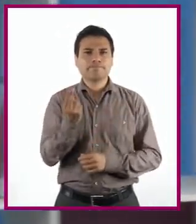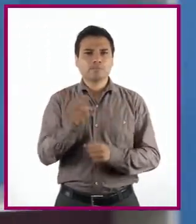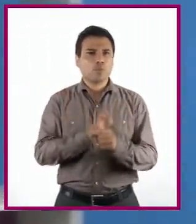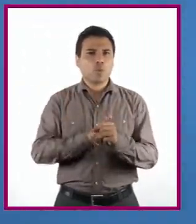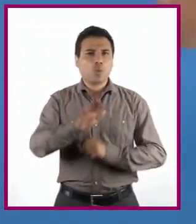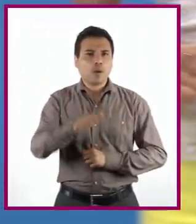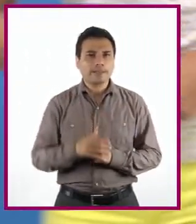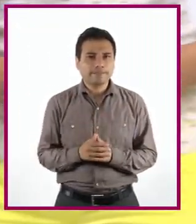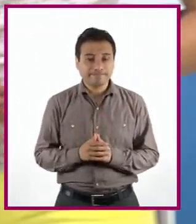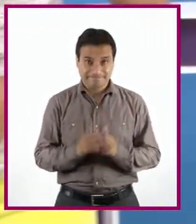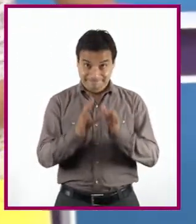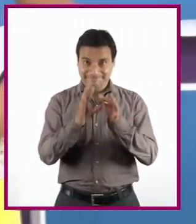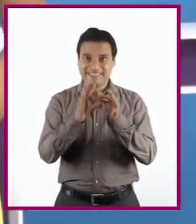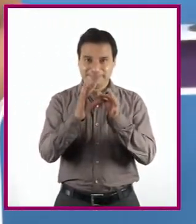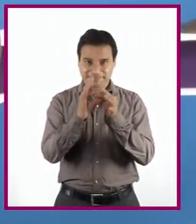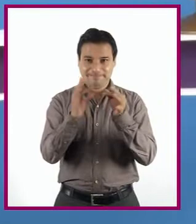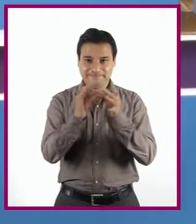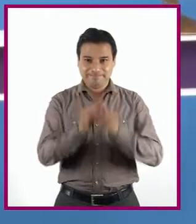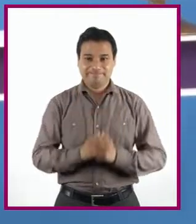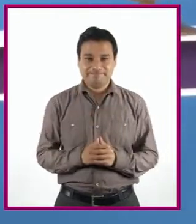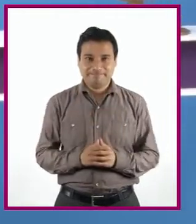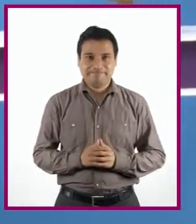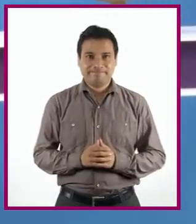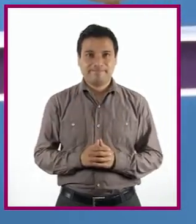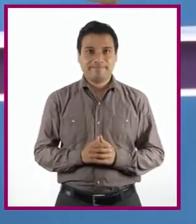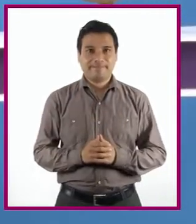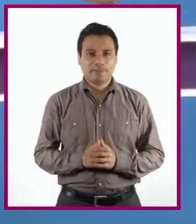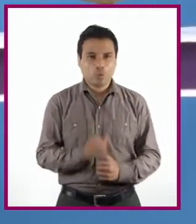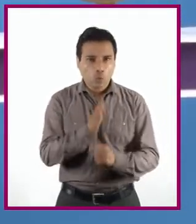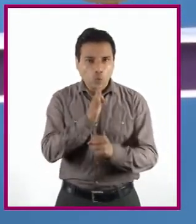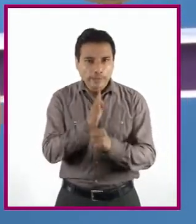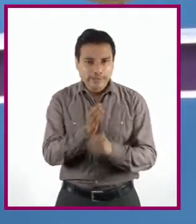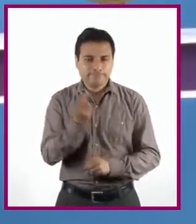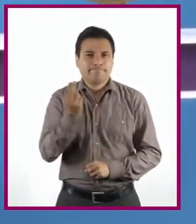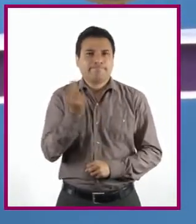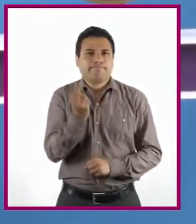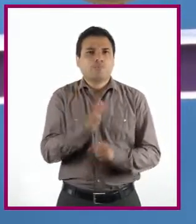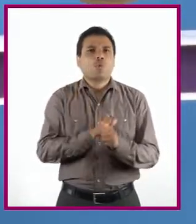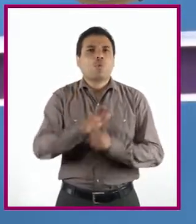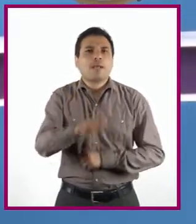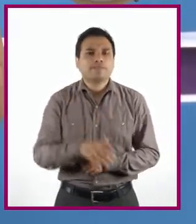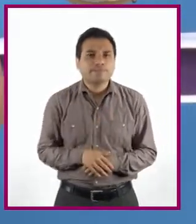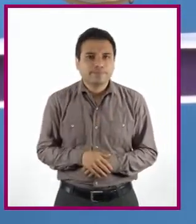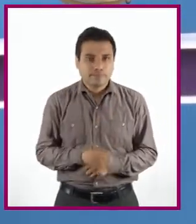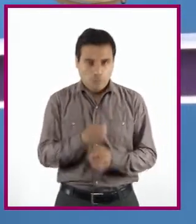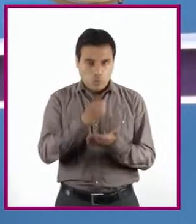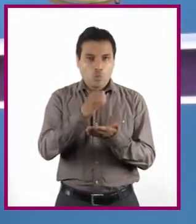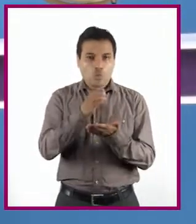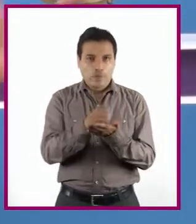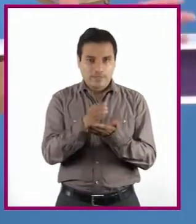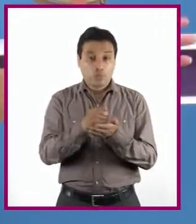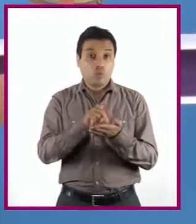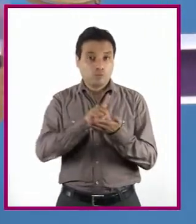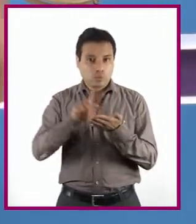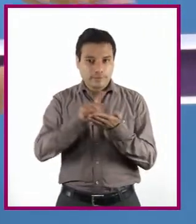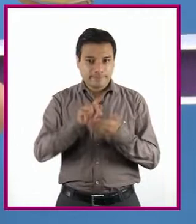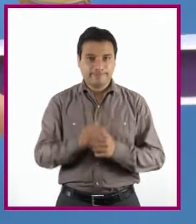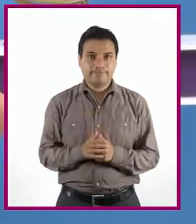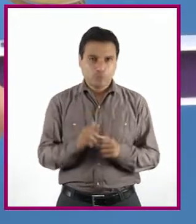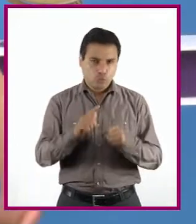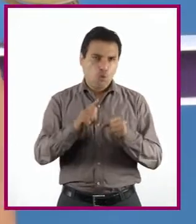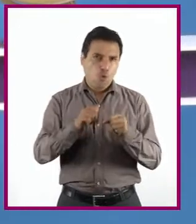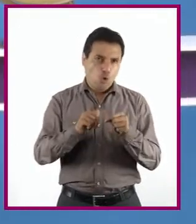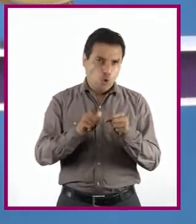favor? ¡Claro que sí, maestra! En esta sesión necesitaremos cuaderno de notas y bolígrafo, colores